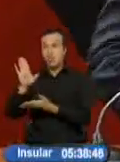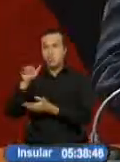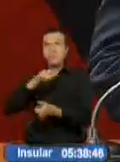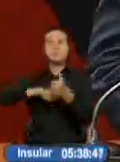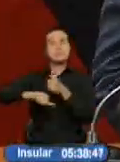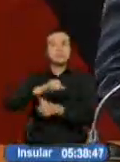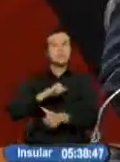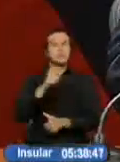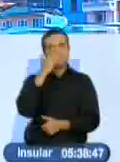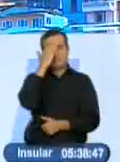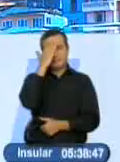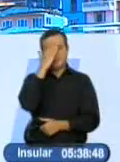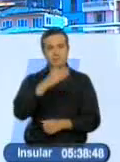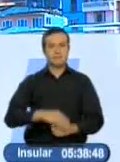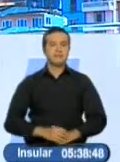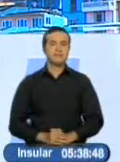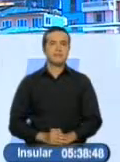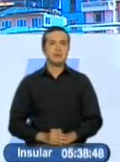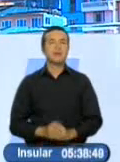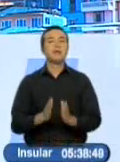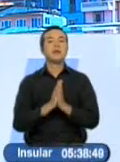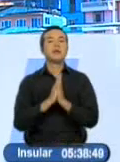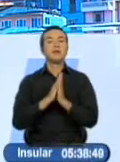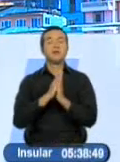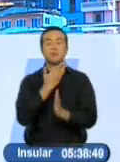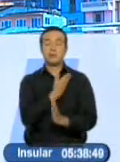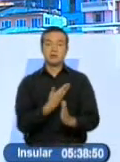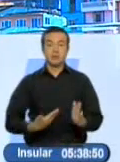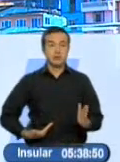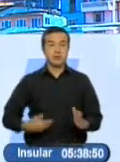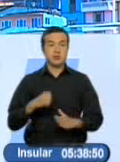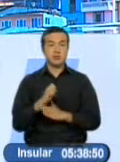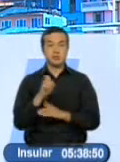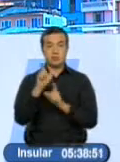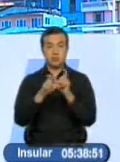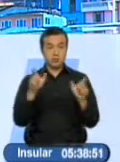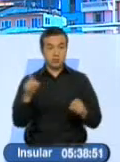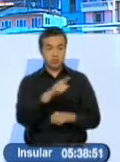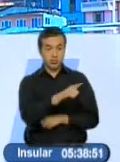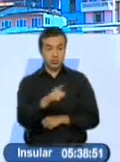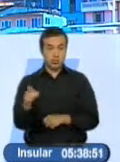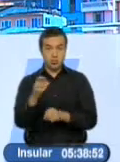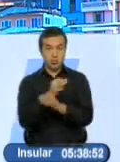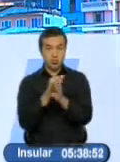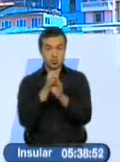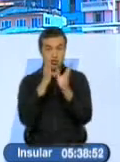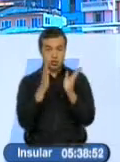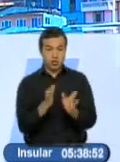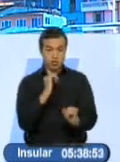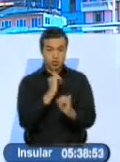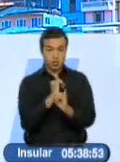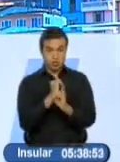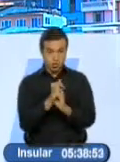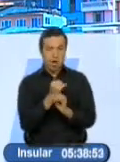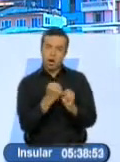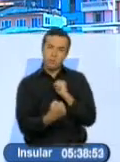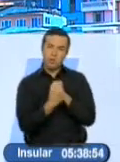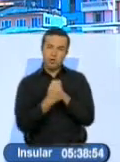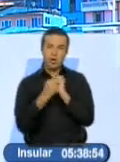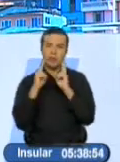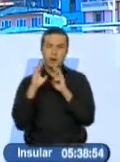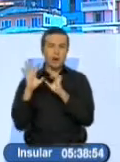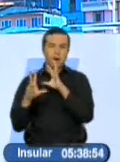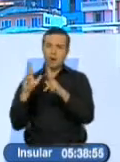Flores, Ecuador TV. El pedido del presidente de la República para que ciudadanos, funcionarios e instituciones se sumen en la lucha contra la